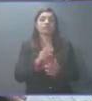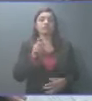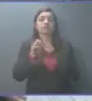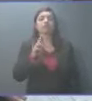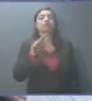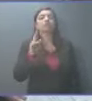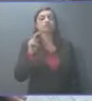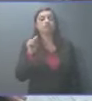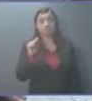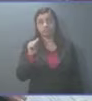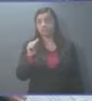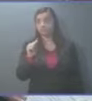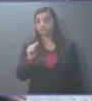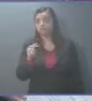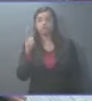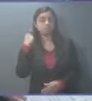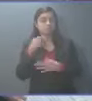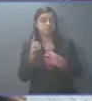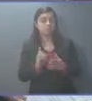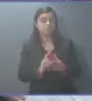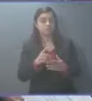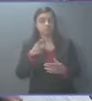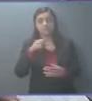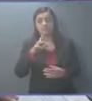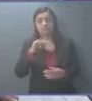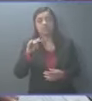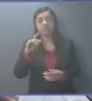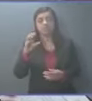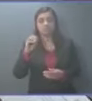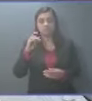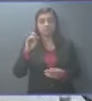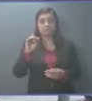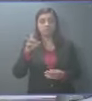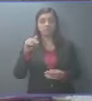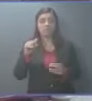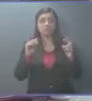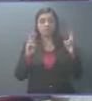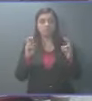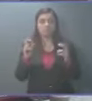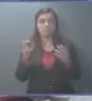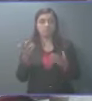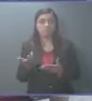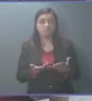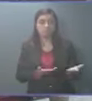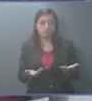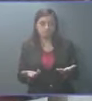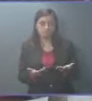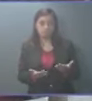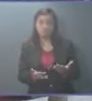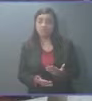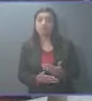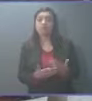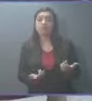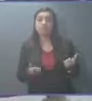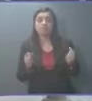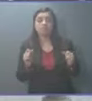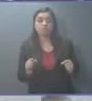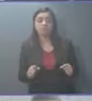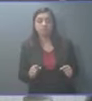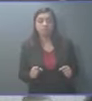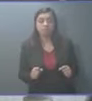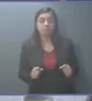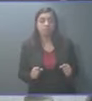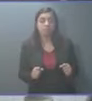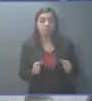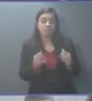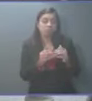Urbina y el diputado Portillo Cuadra con el tema del servicio de transporte. Entonces, quería hacer